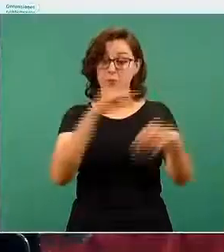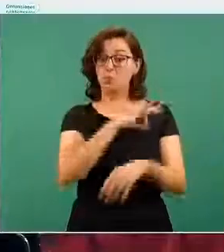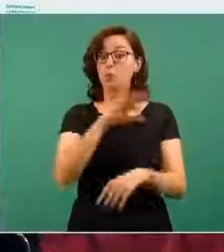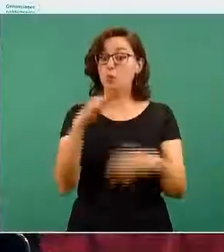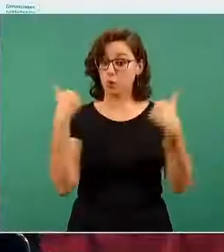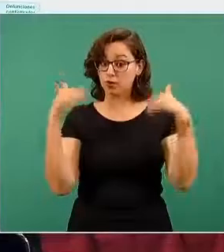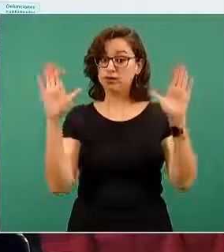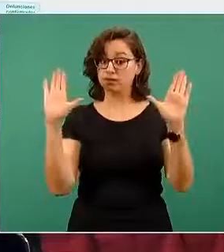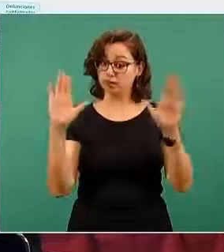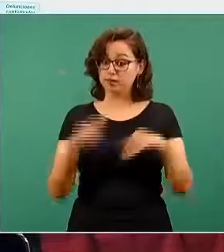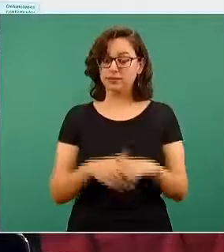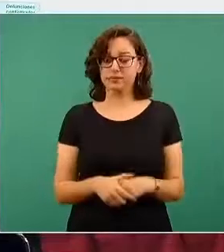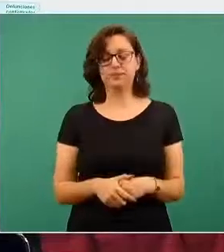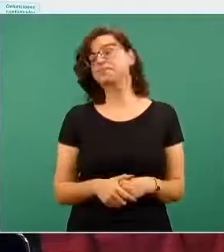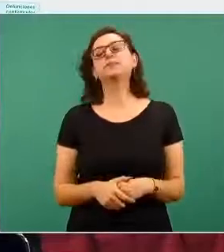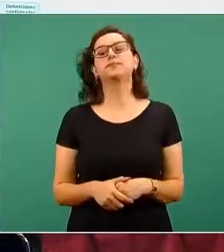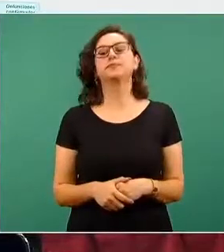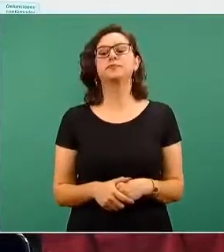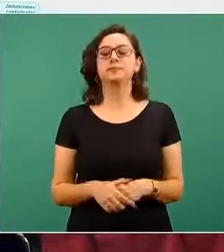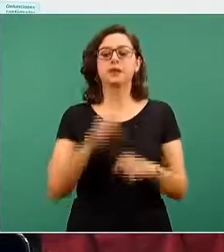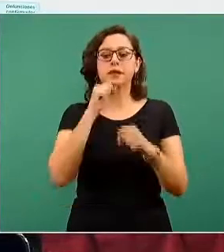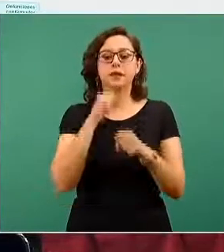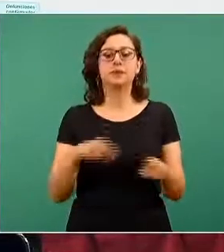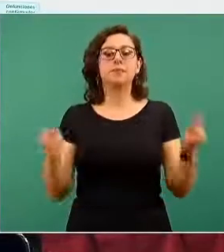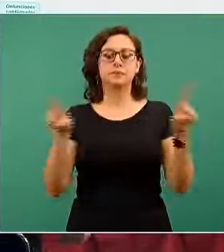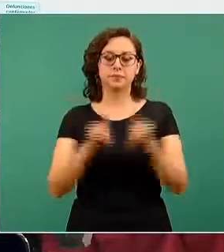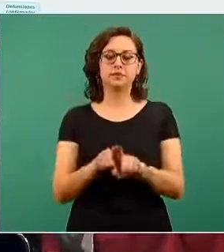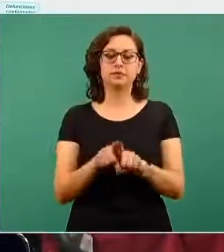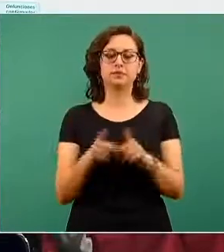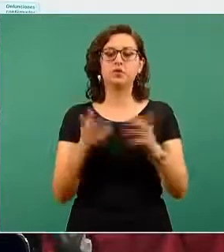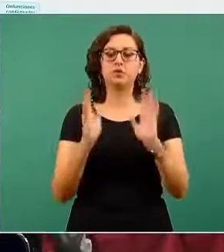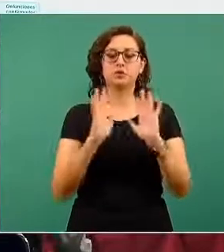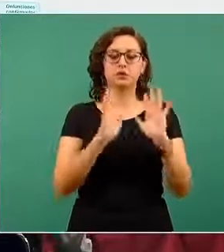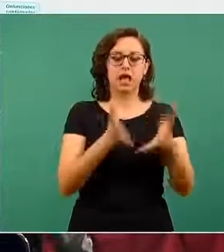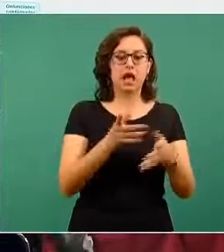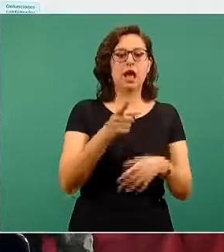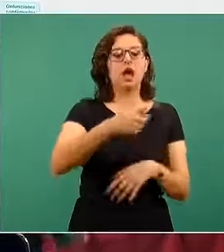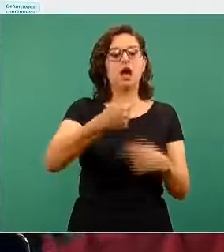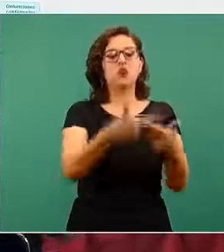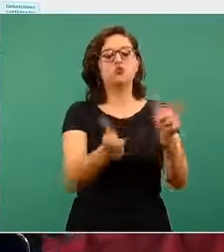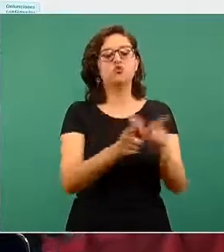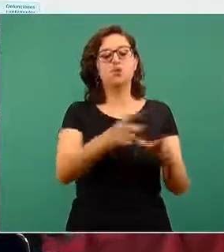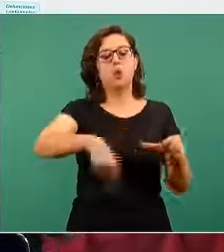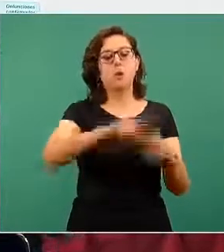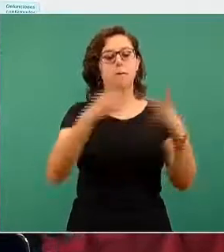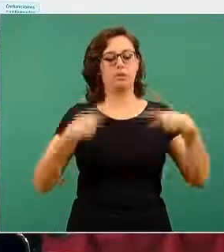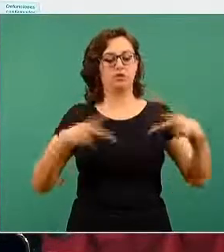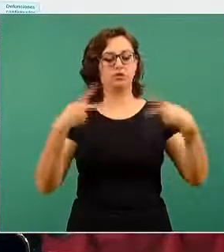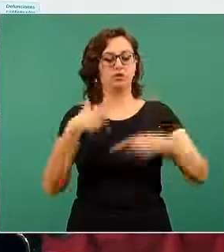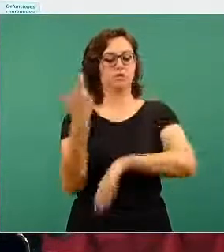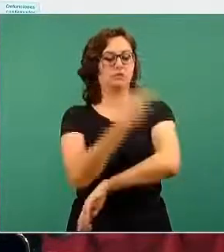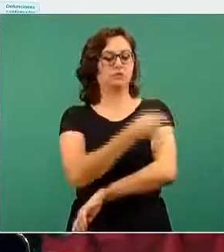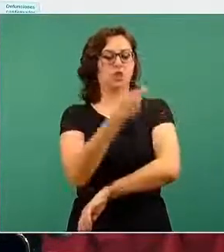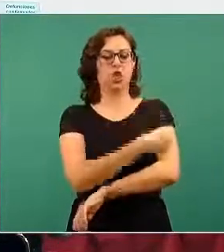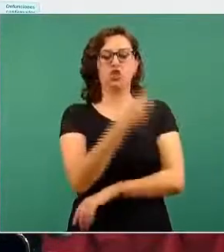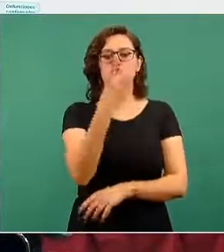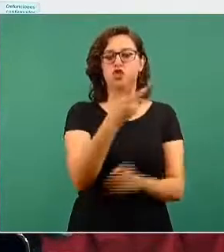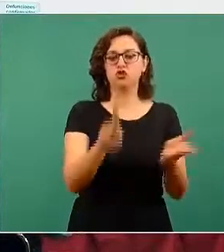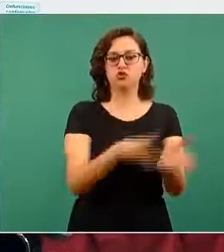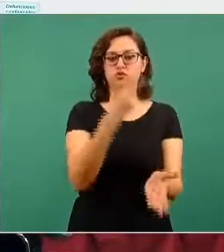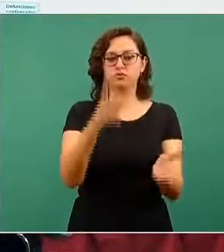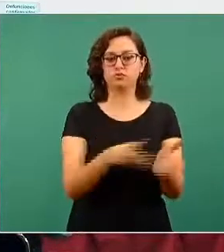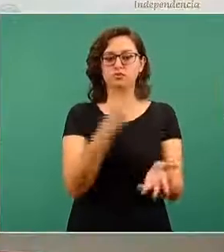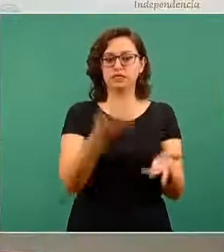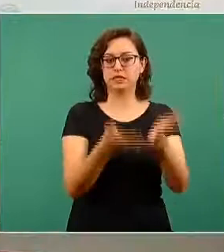semanas. Actualizamos las personas además con esquemas ya completos de vacunación, quiere decir aquellas vacunas que requieren 2 dosis, que